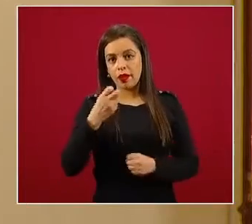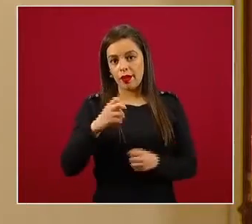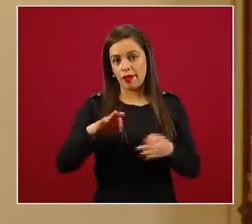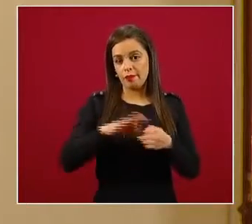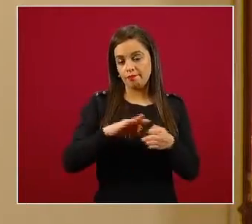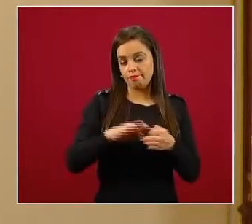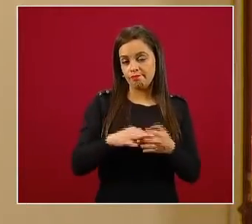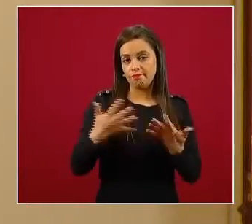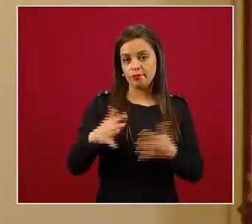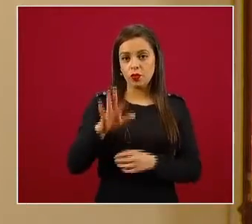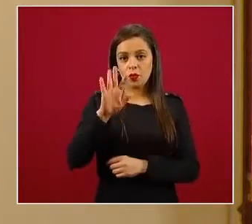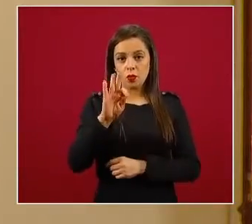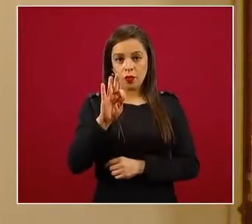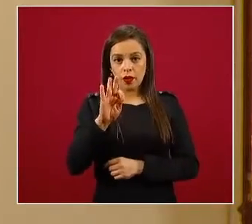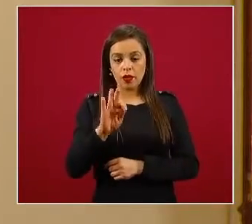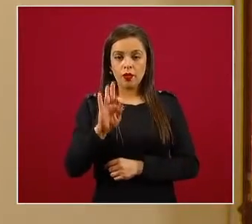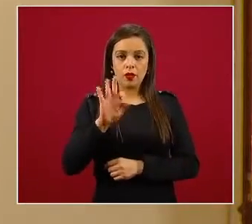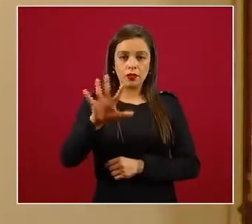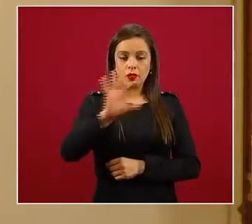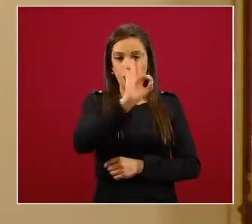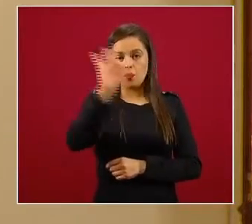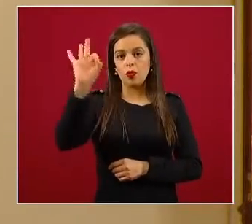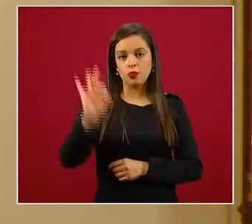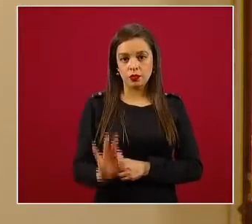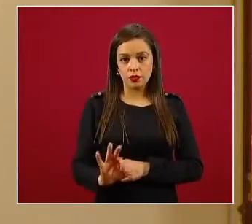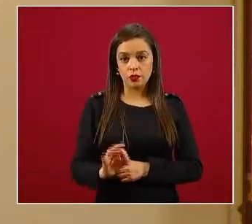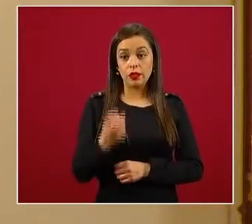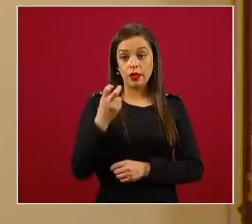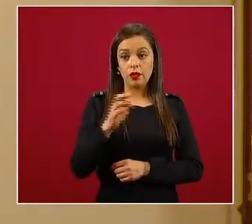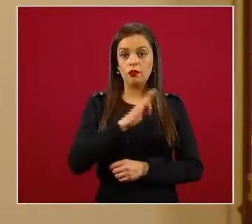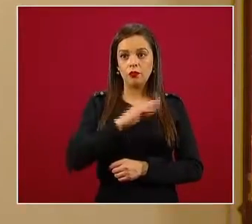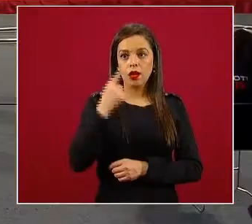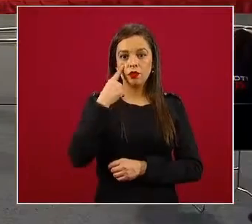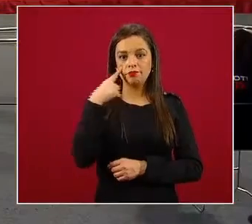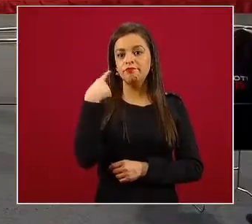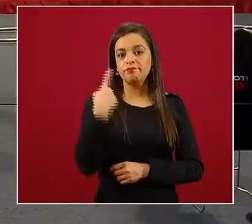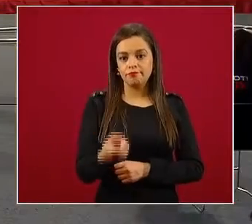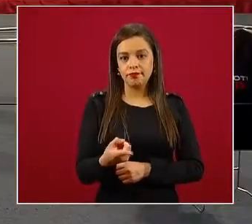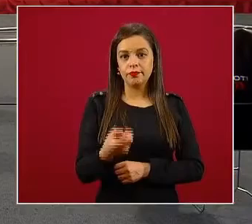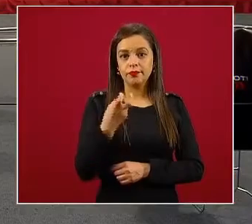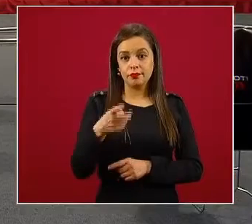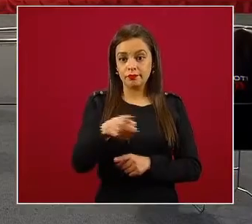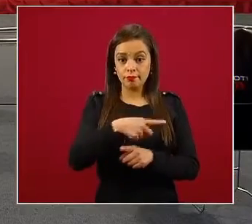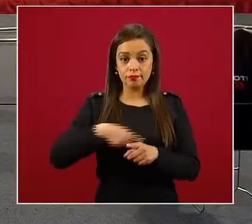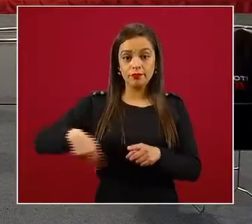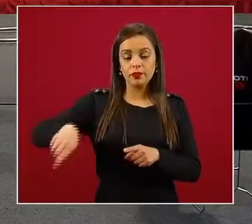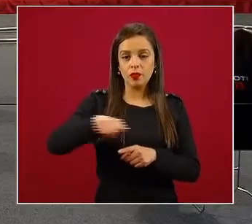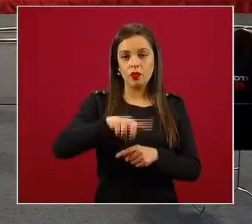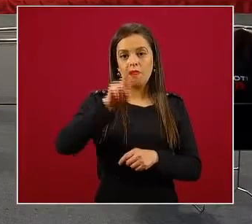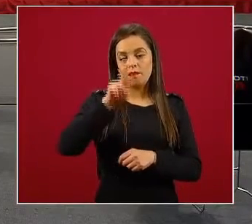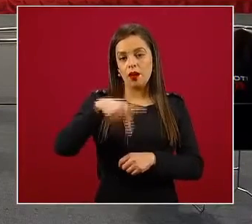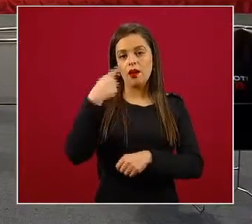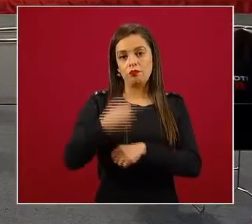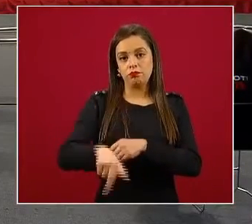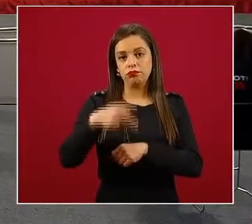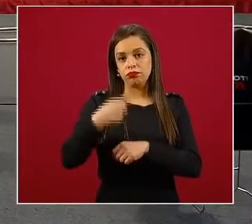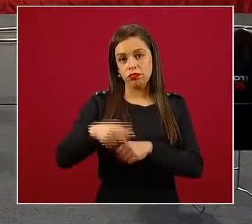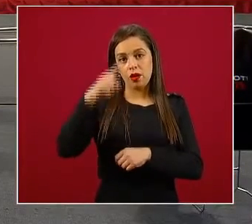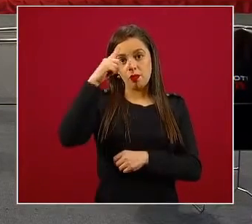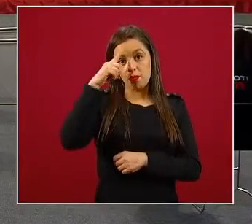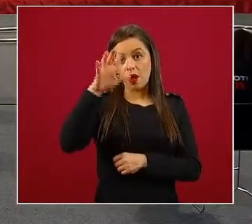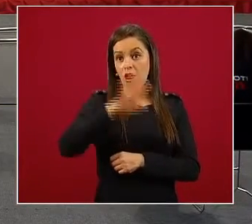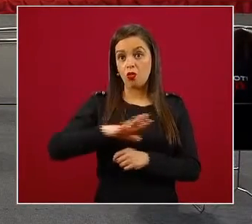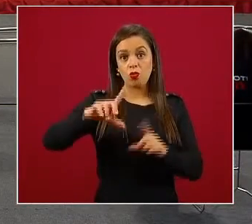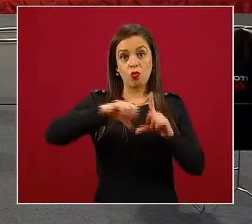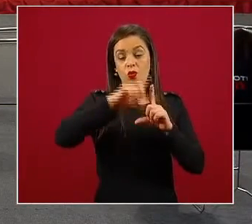del 40, 45%, y ahí es cuando en su momento vemos cómo estas comorbilidades realmente representan un riesgo para la población en general